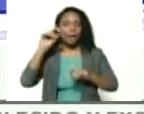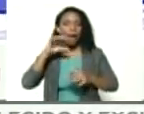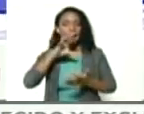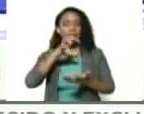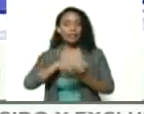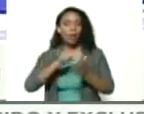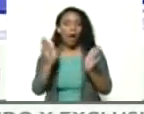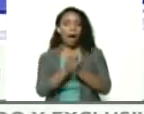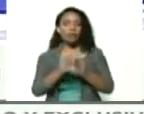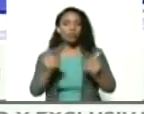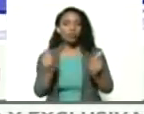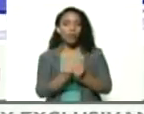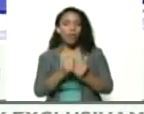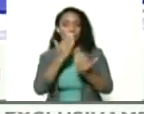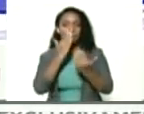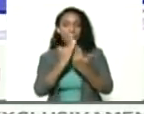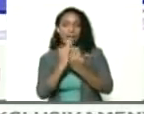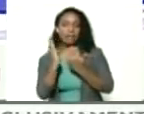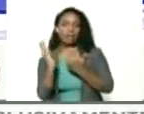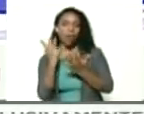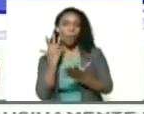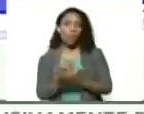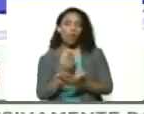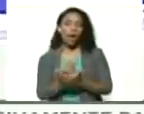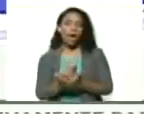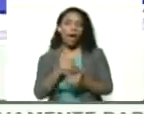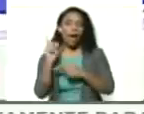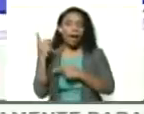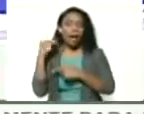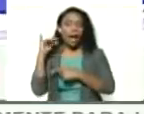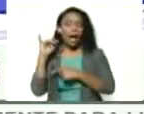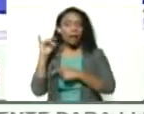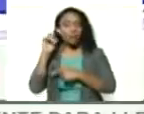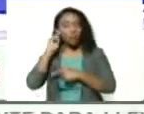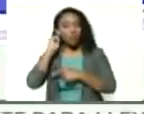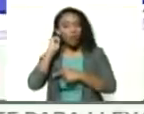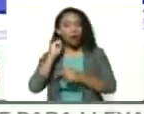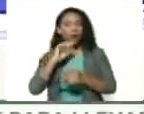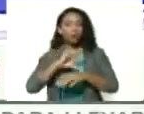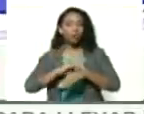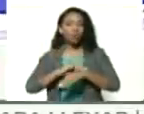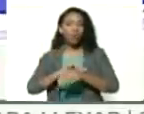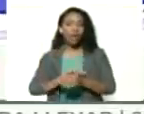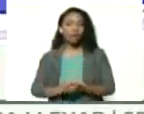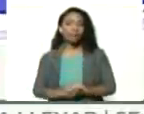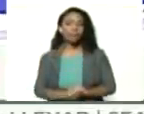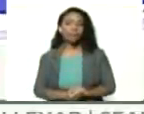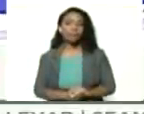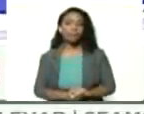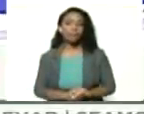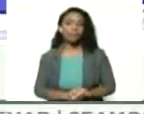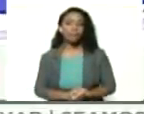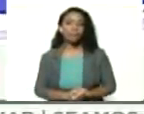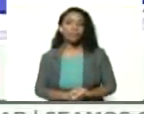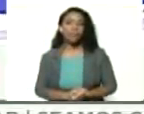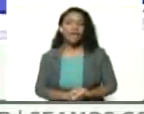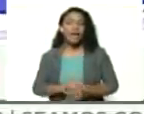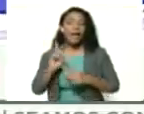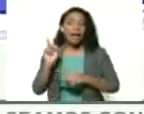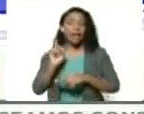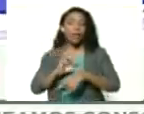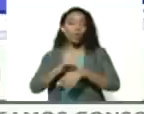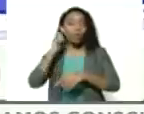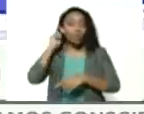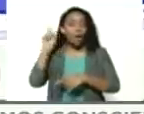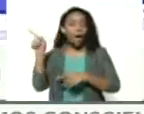Anzoátegui, vecino de Monagas. Allá está la doctora Magaly Gutiérrez, ¿verdad? Allá está la doctora Magaly